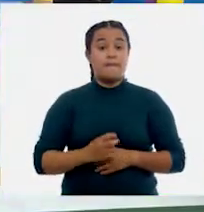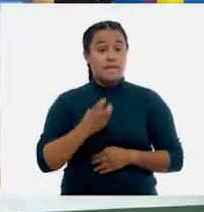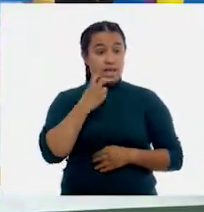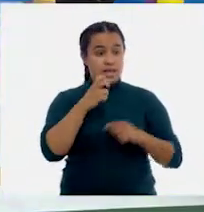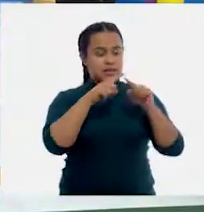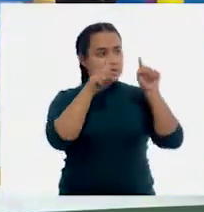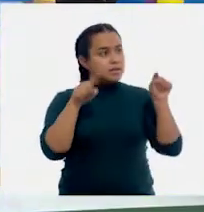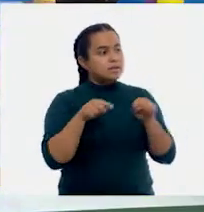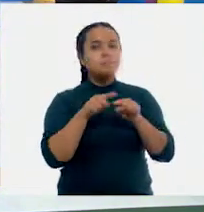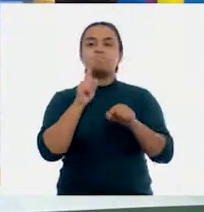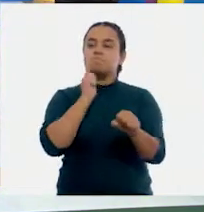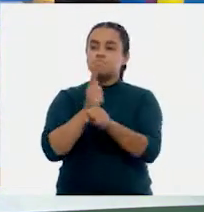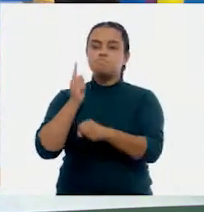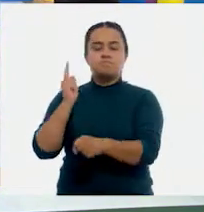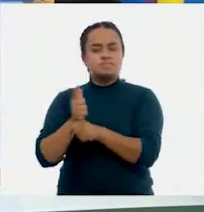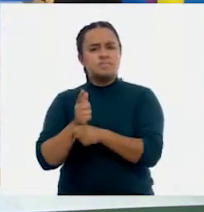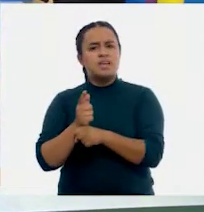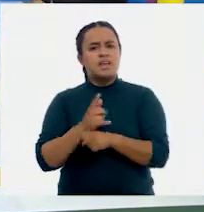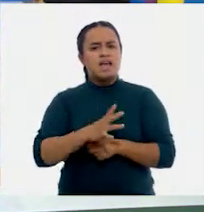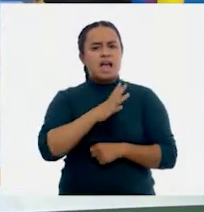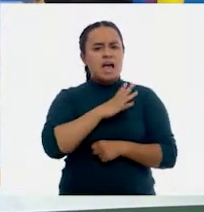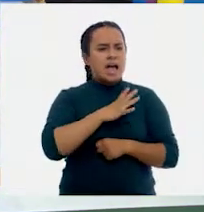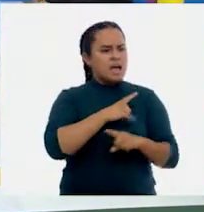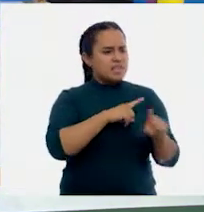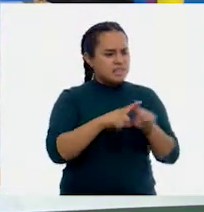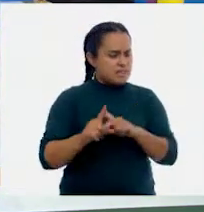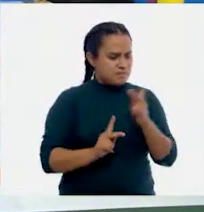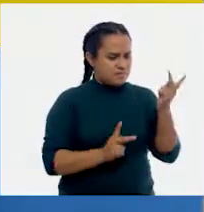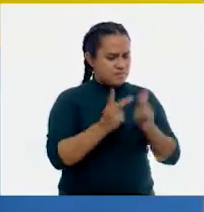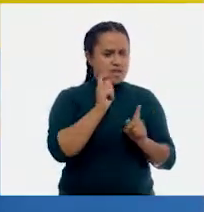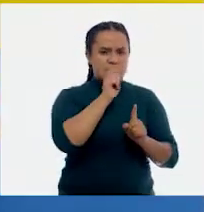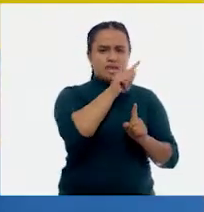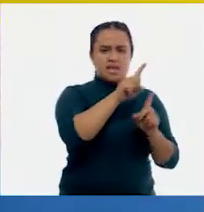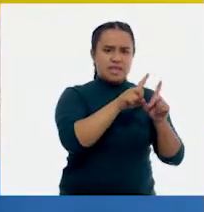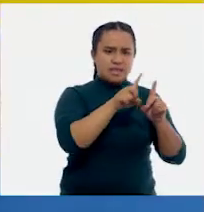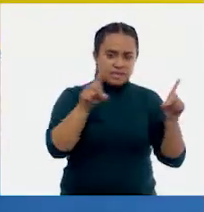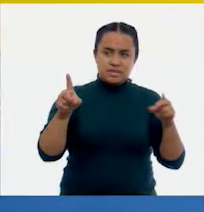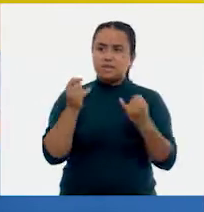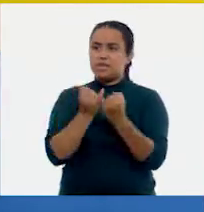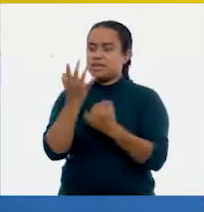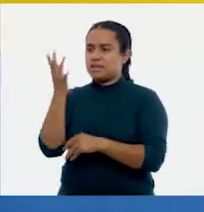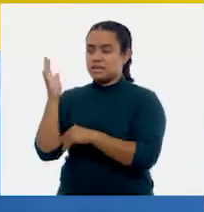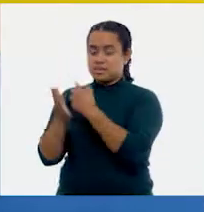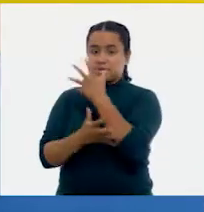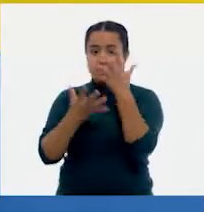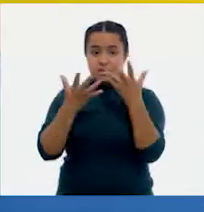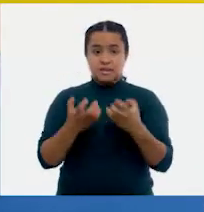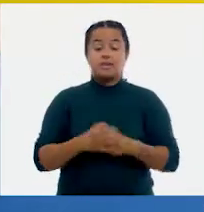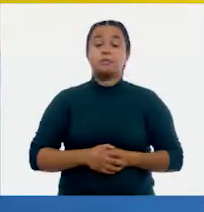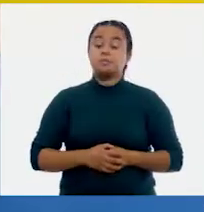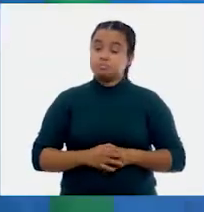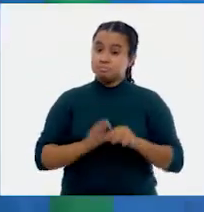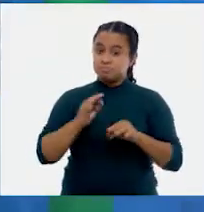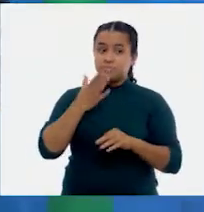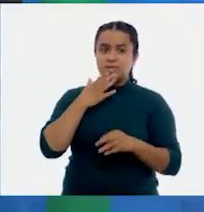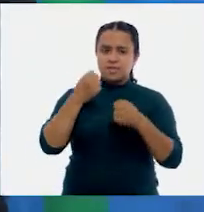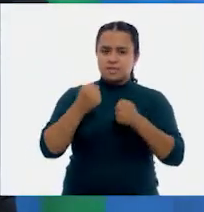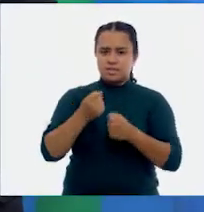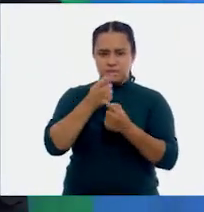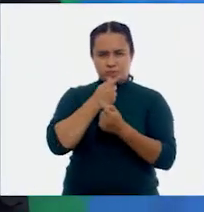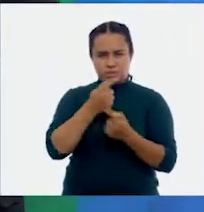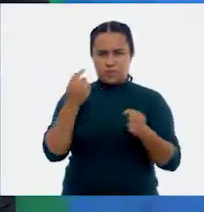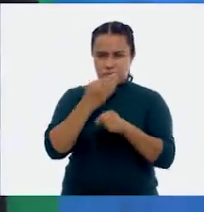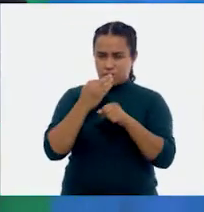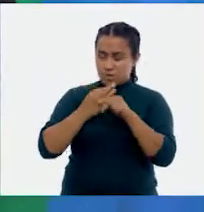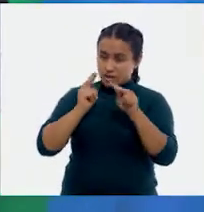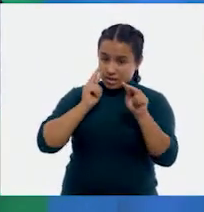cuadro pude identificar todas las plantas de estos dos ecosistemas, maestro. Qué bueno. Seguro que las niñas y los niños que nos